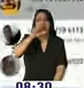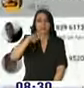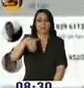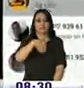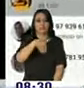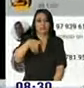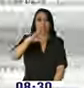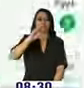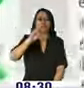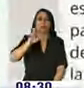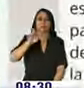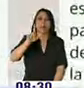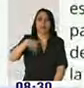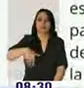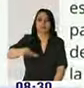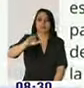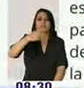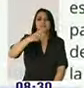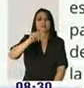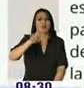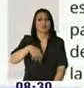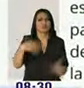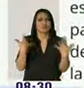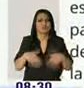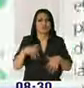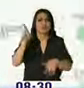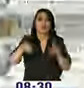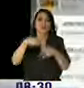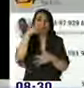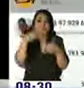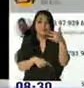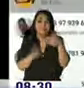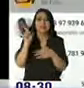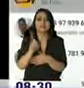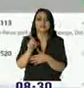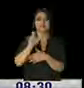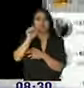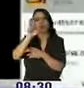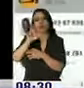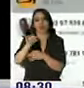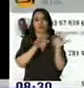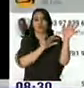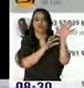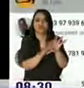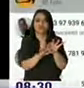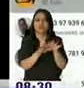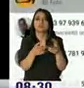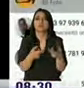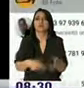Esto en la Argelia, efectivamente, hay algunos puntos en el cual ha habido derrumbes Ya van como